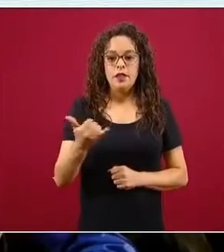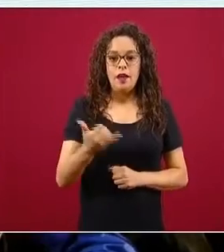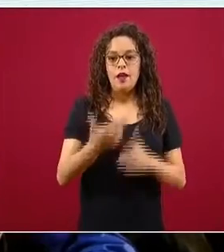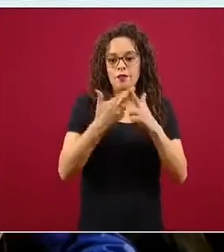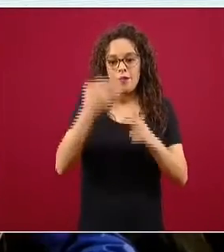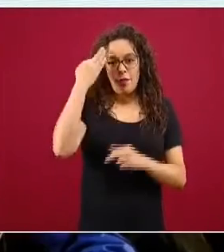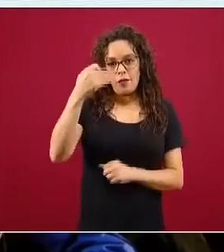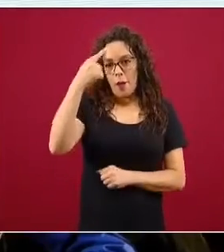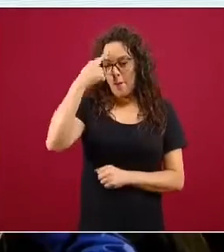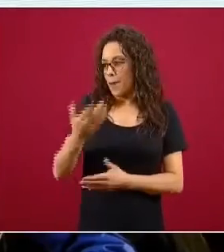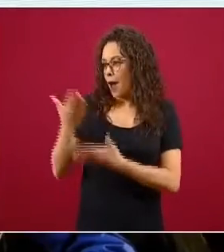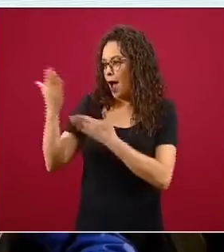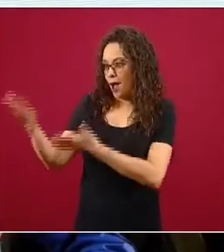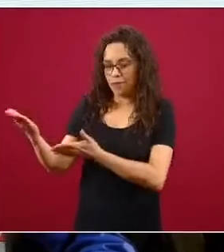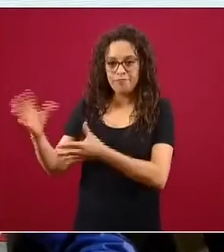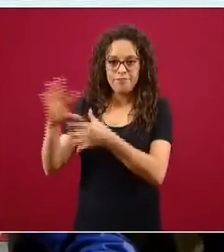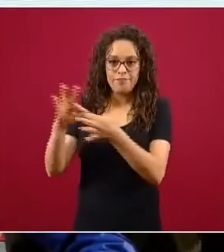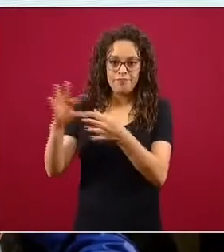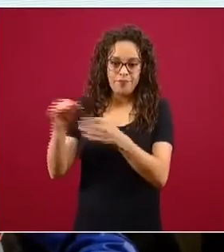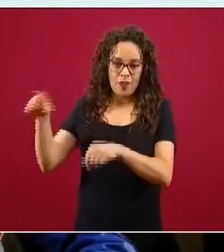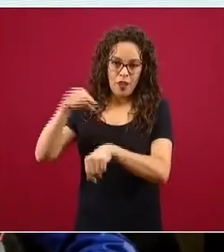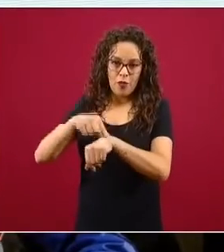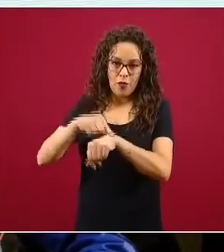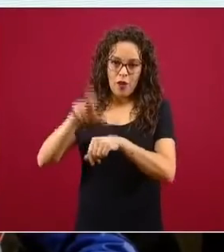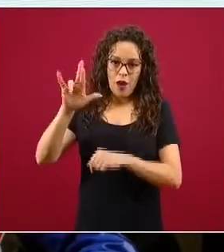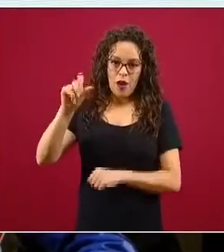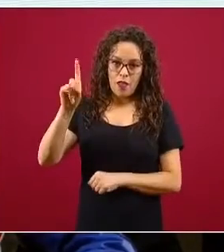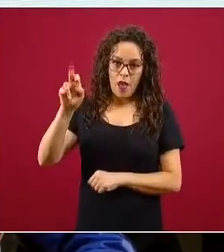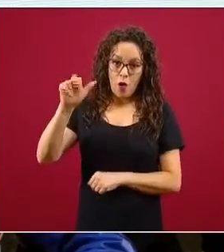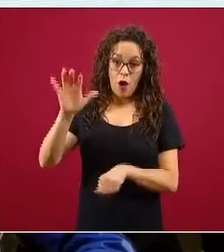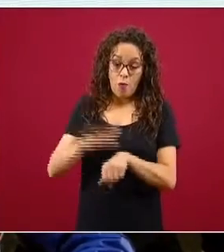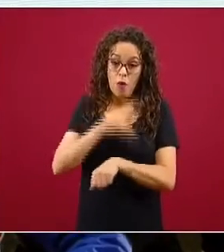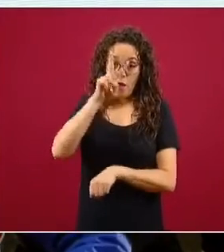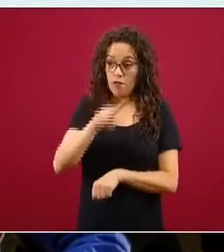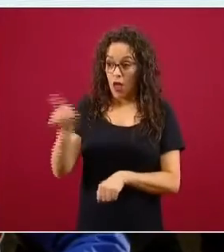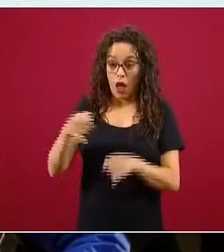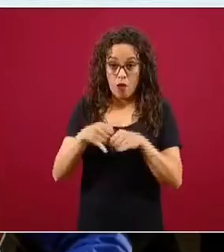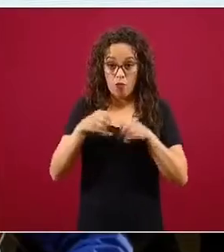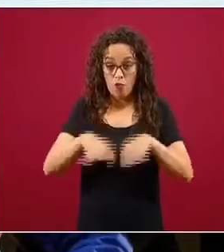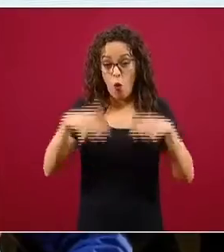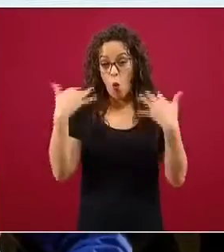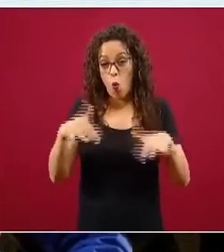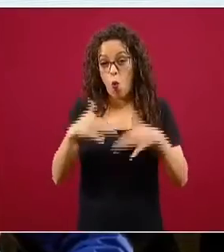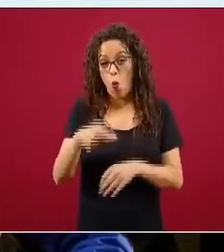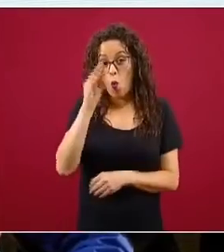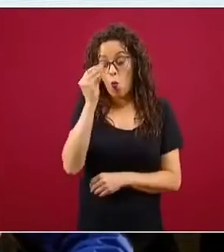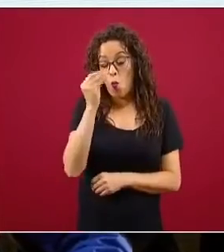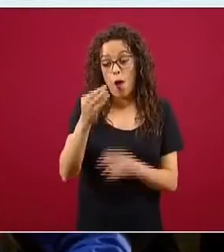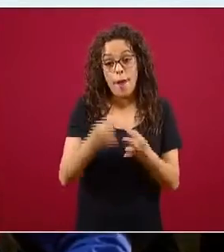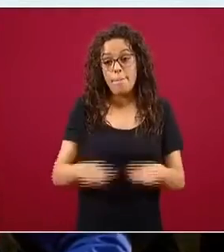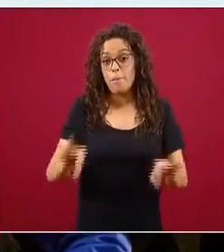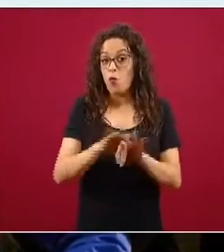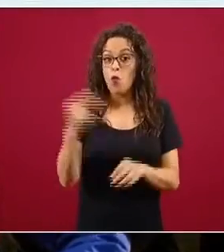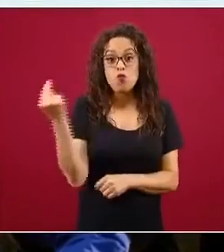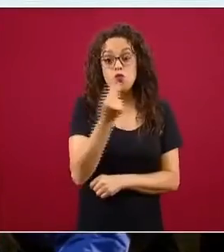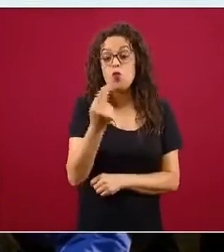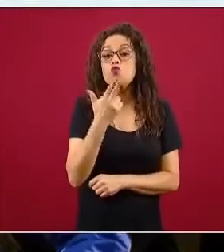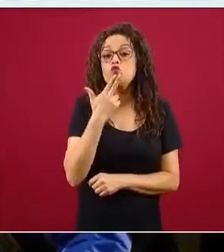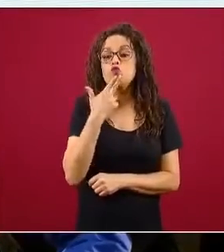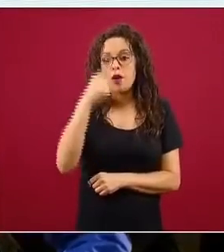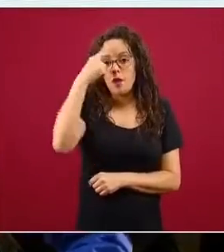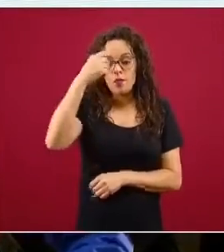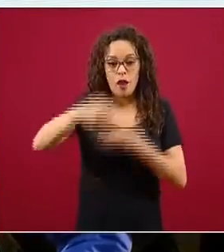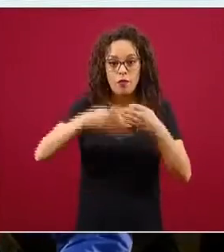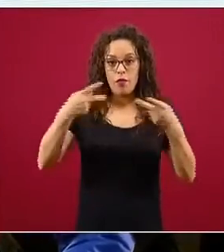López Ridaura, que es muy relevante y además tiene mucha información de utilidad, sobre todo para la población que nos está viendo.